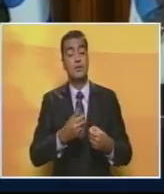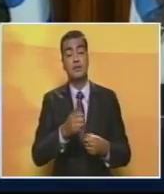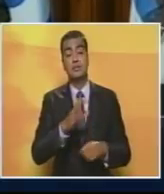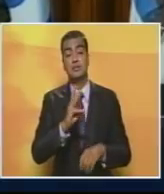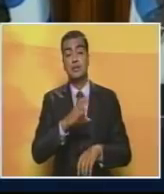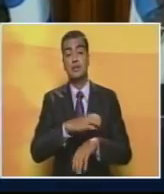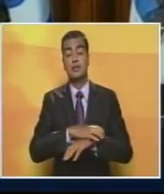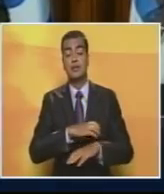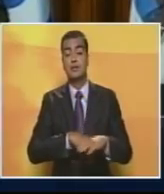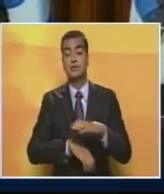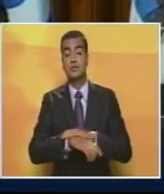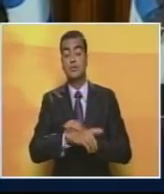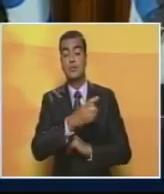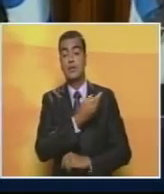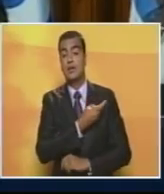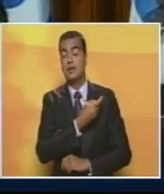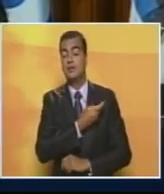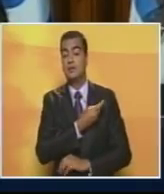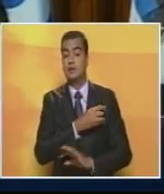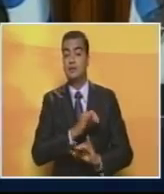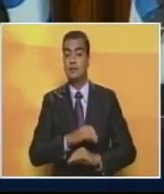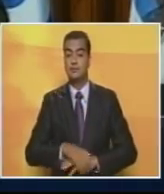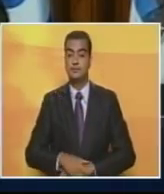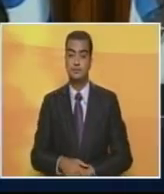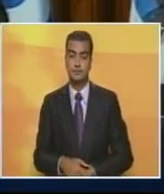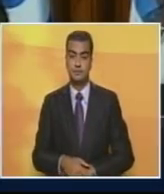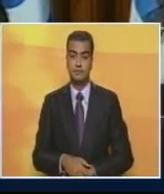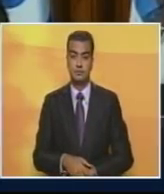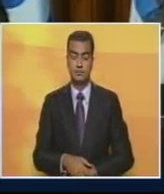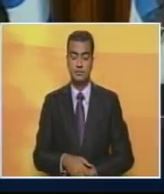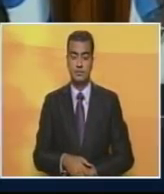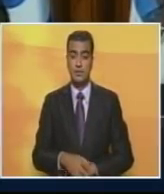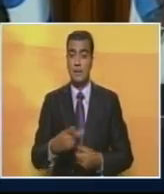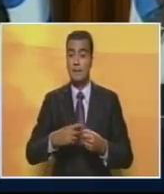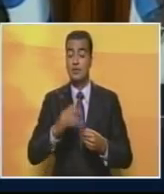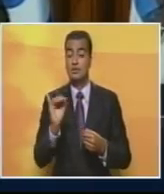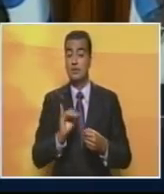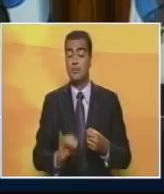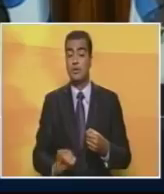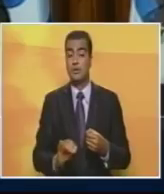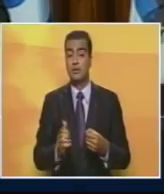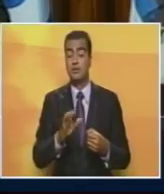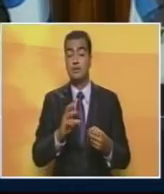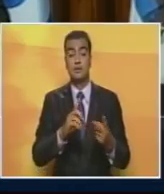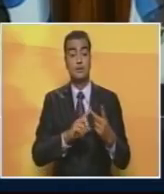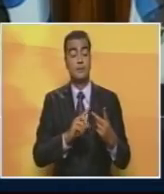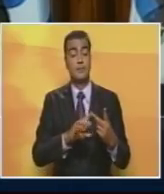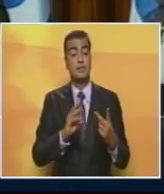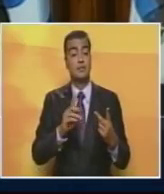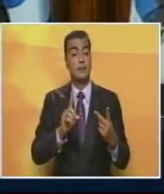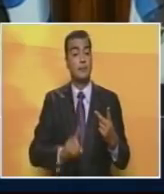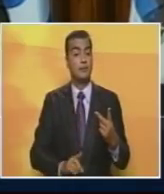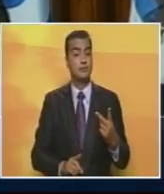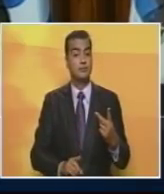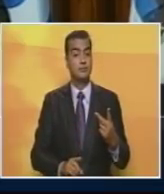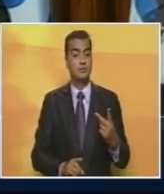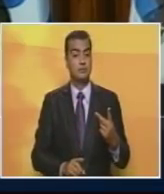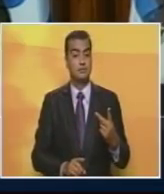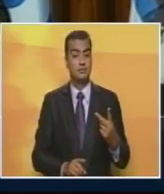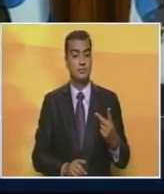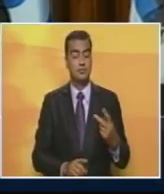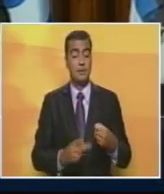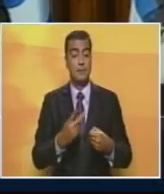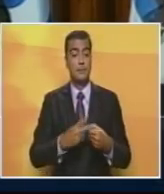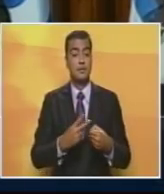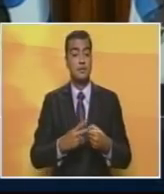16 gerentes y funcionarios de Petrozamora, 6 de la mafia que tiene que ver con